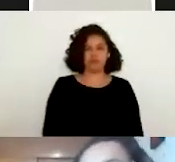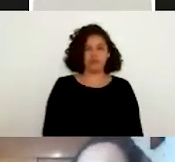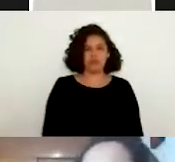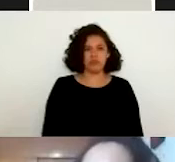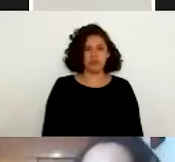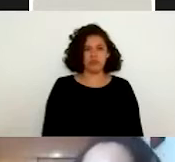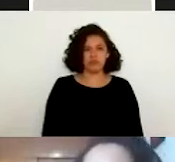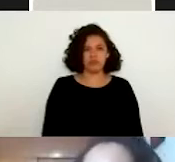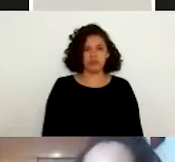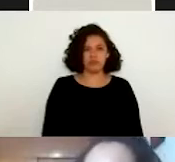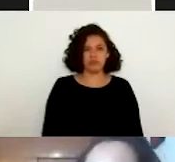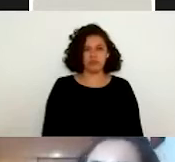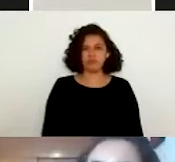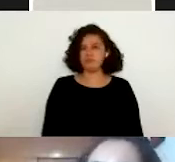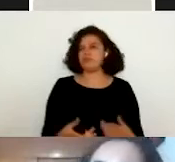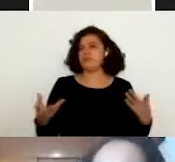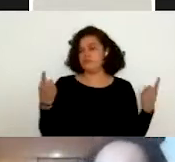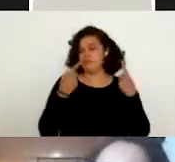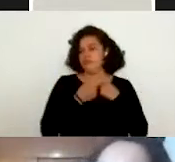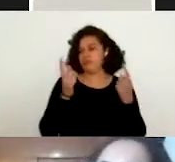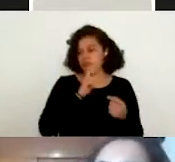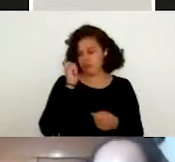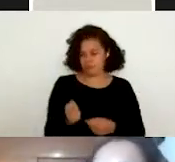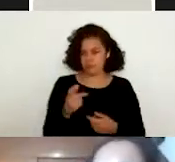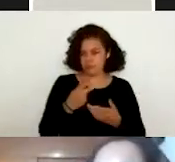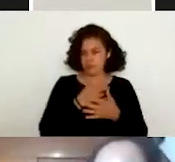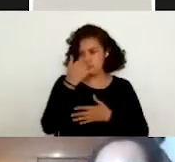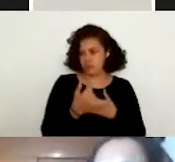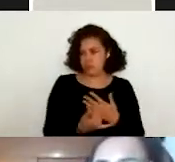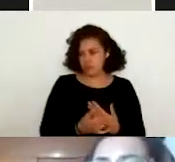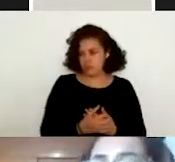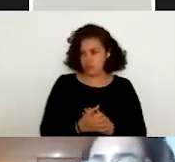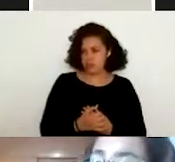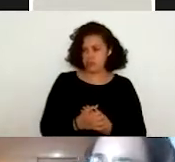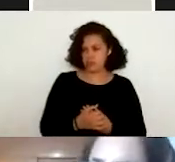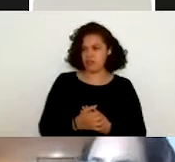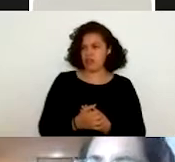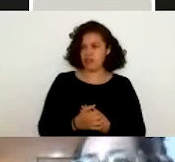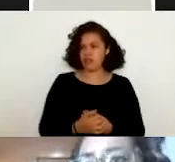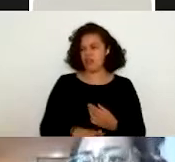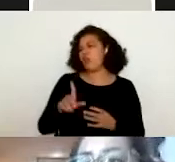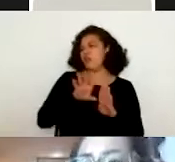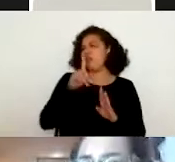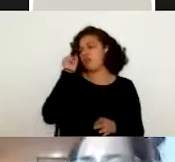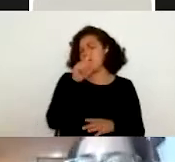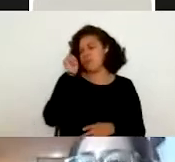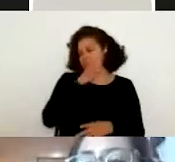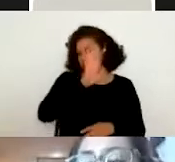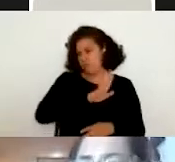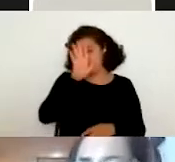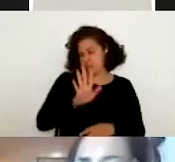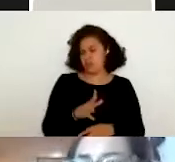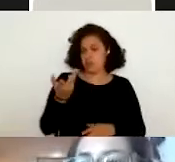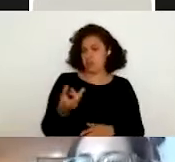quiere decir esto de la congruencia, ¿no? Que todo el proyecto, aunque pareciera a veces repetitivo, así tiene que ser, ¿no? Que